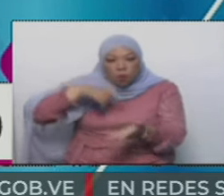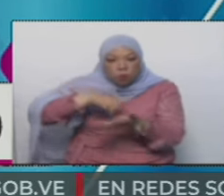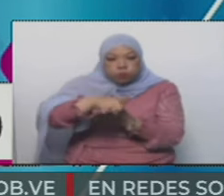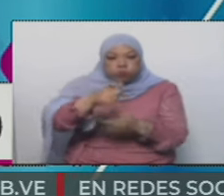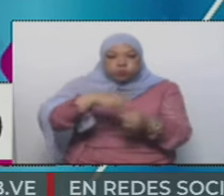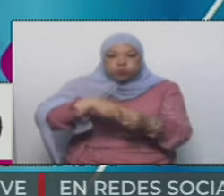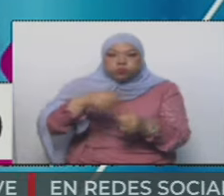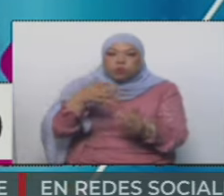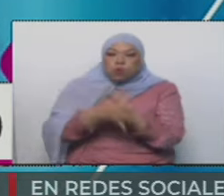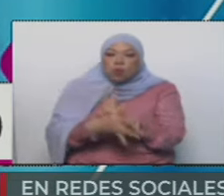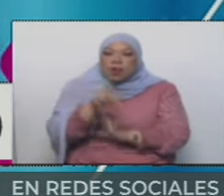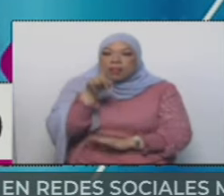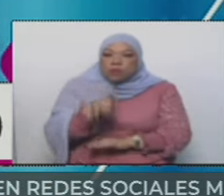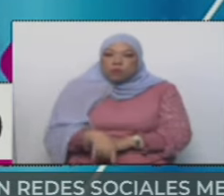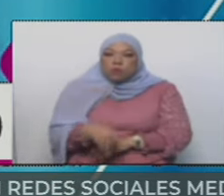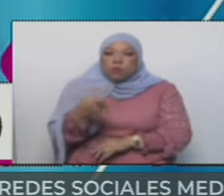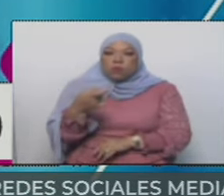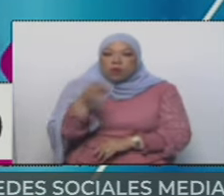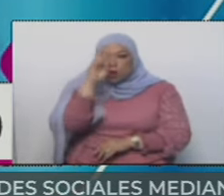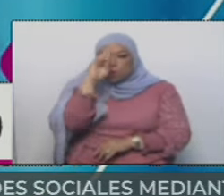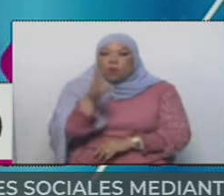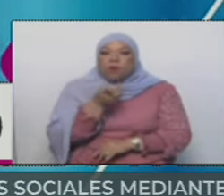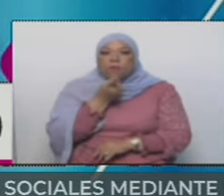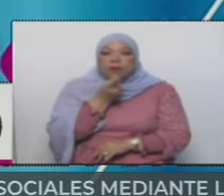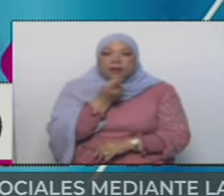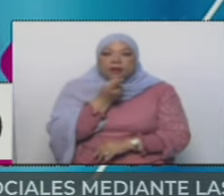la invasión a República Dominicana,